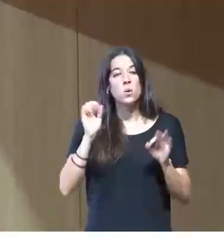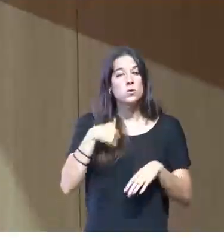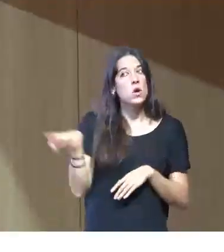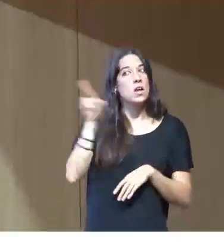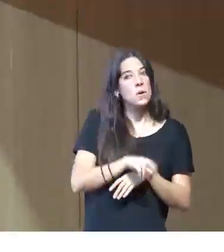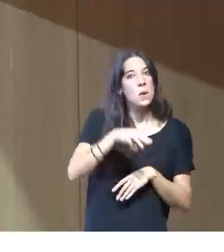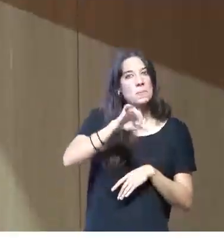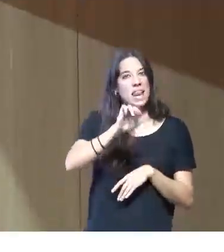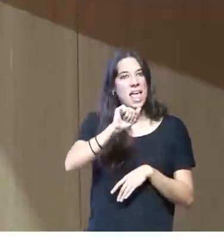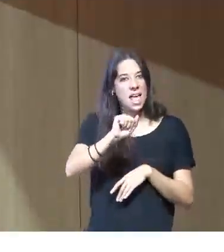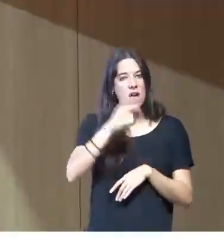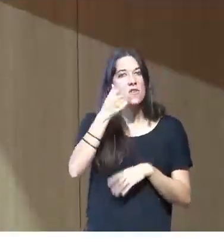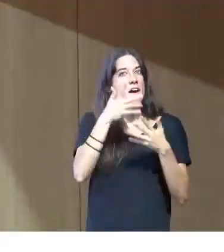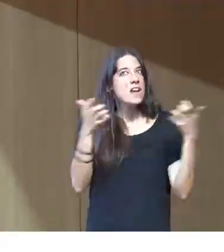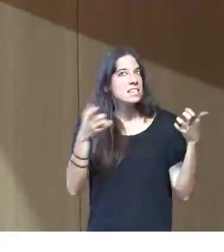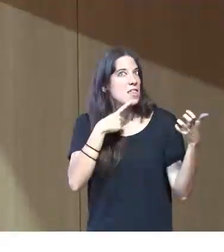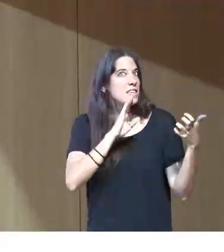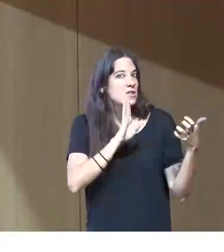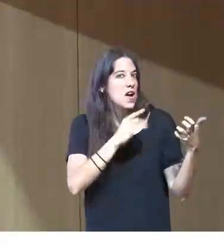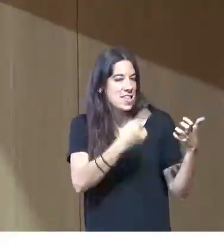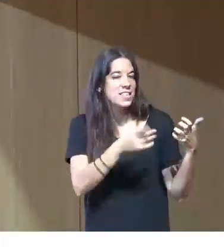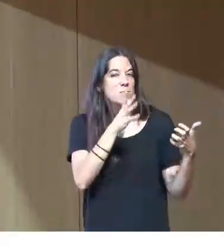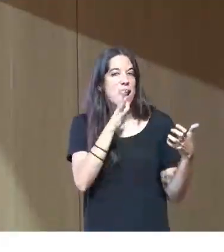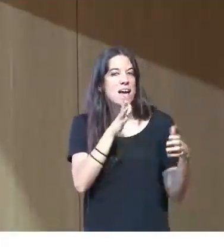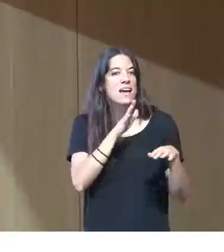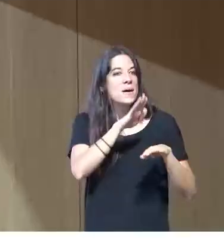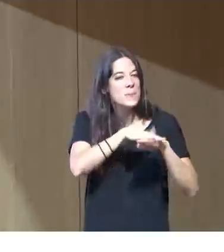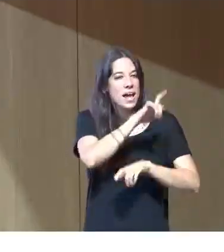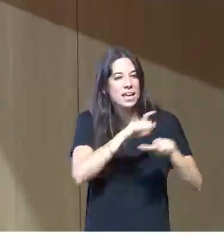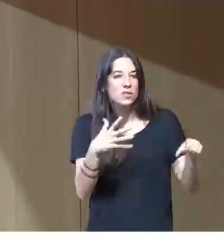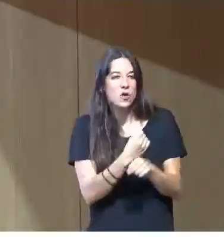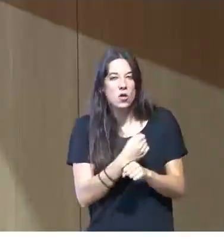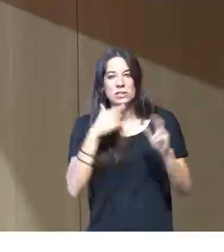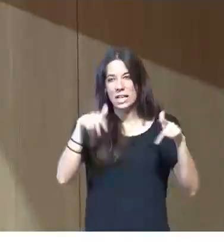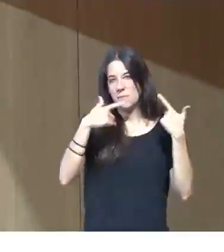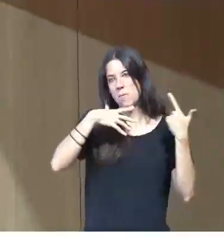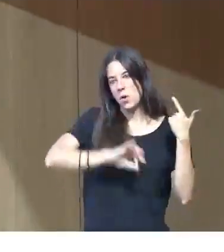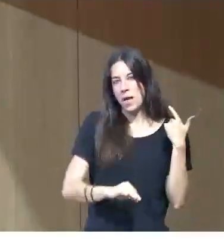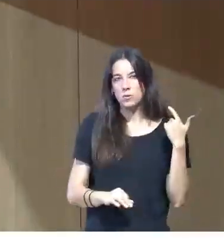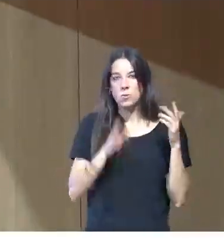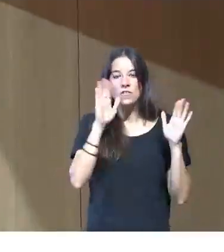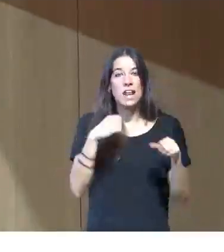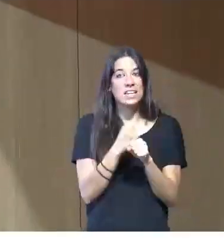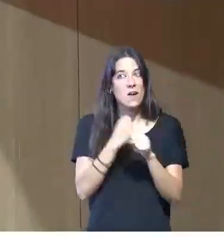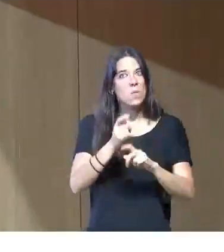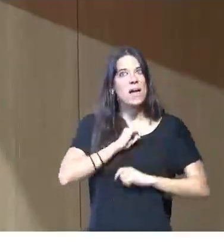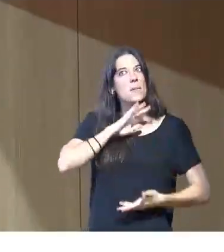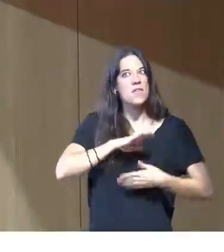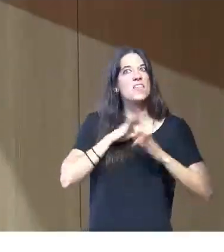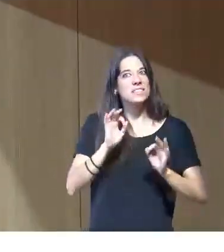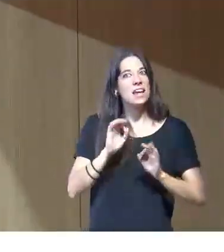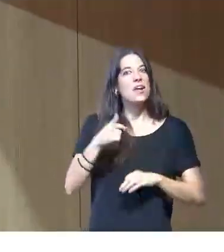para que todos podamos ser libres porque realmente el trabajo lo que nos da es la libertad de ser lo que queremos ser totalmente